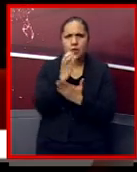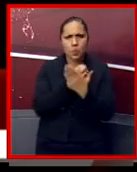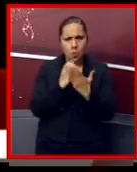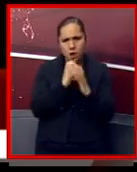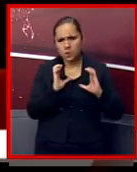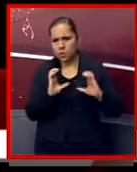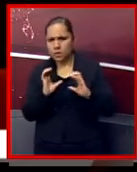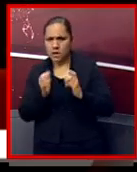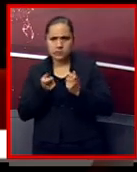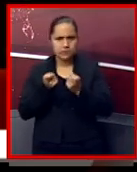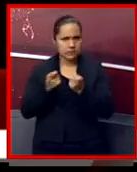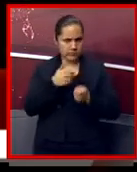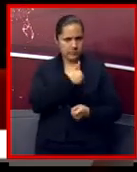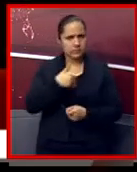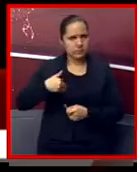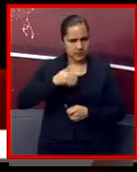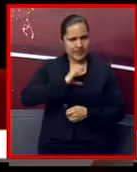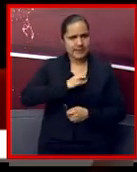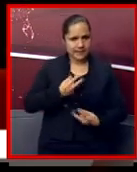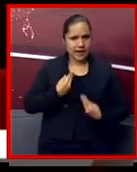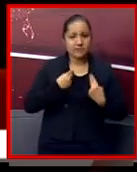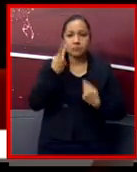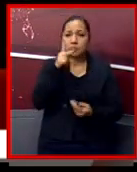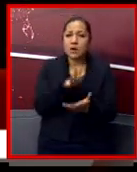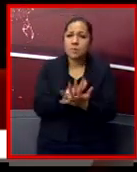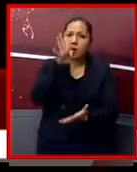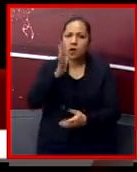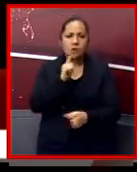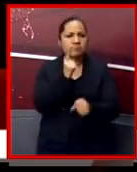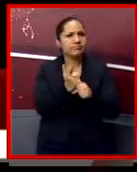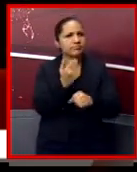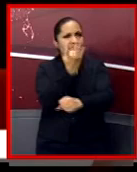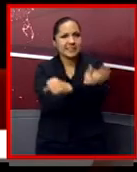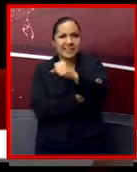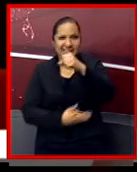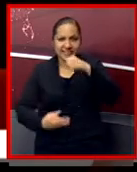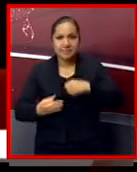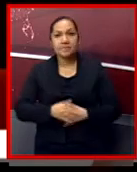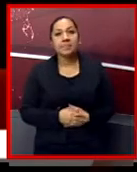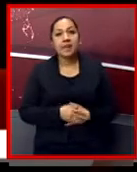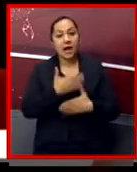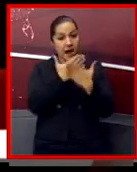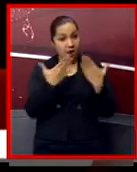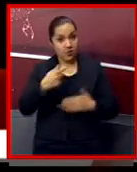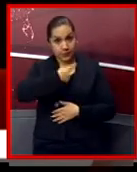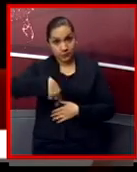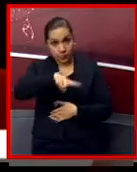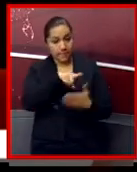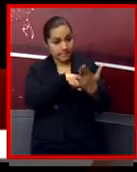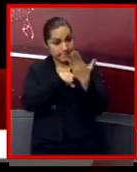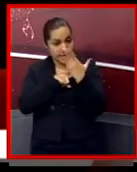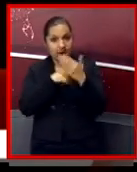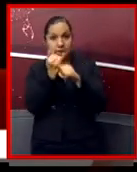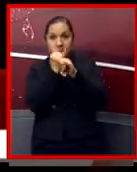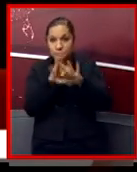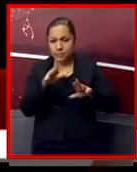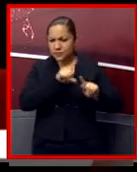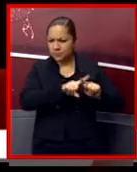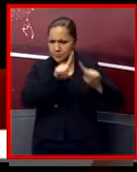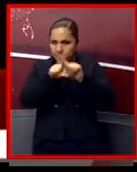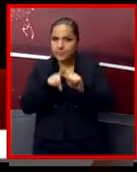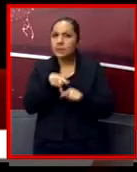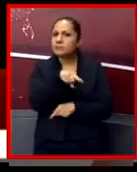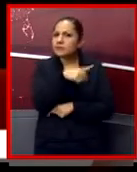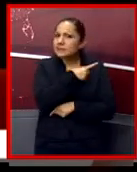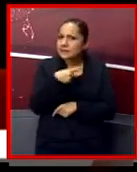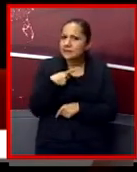La concientización solamente se puede lograr dando a conocer todos los datos, la información, la forma en que se puede diagnosticar,